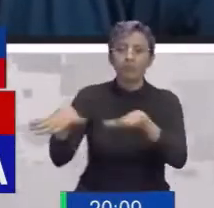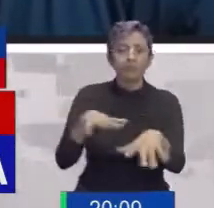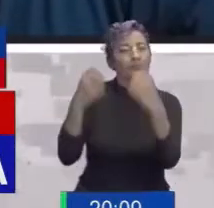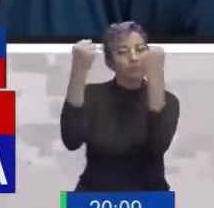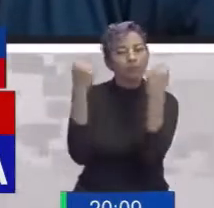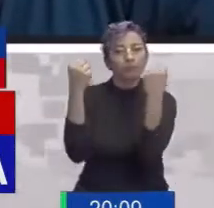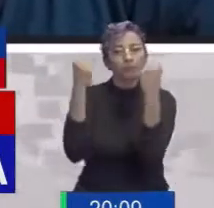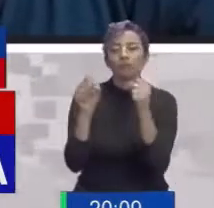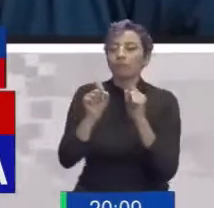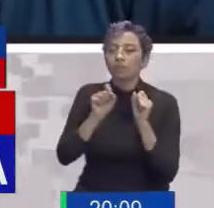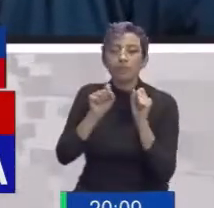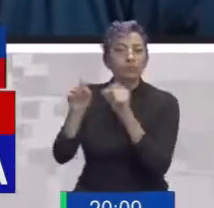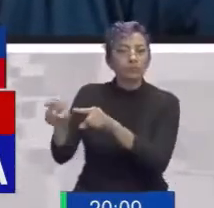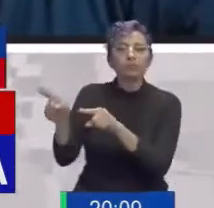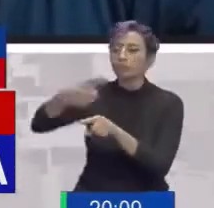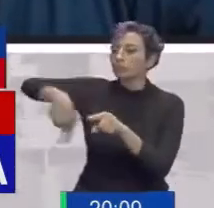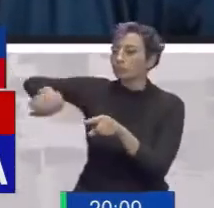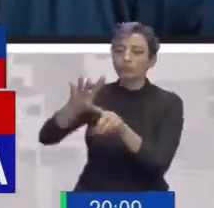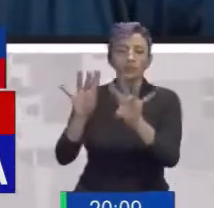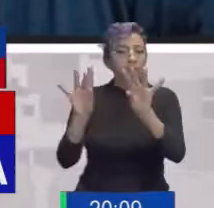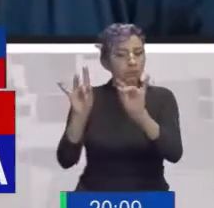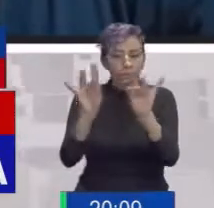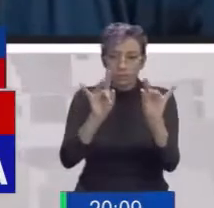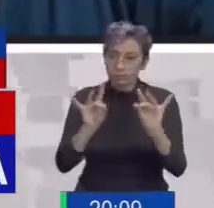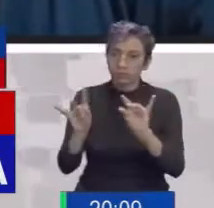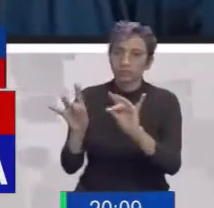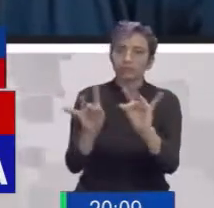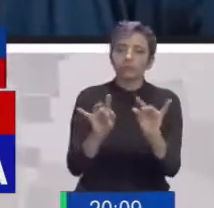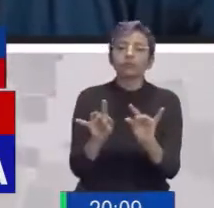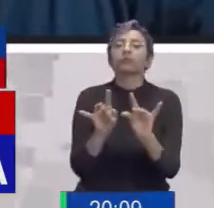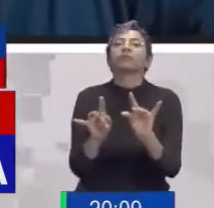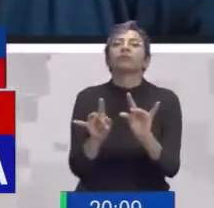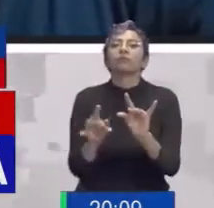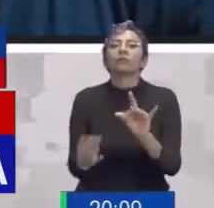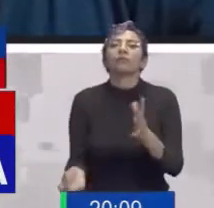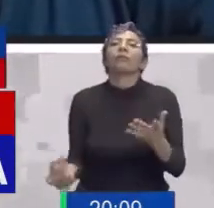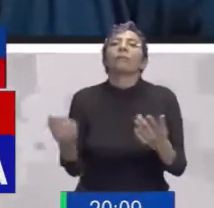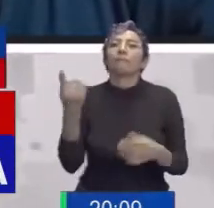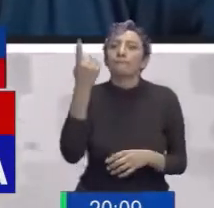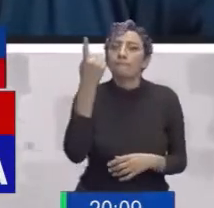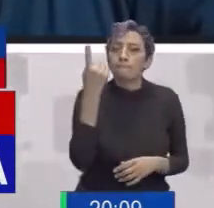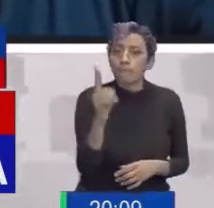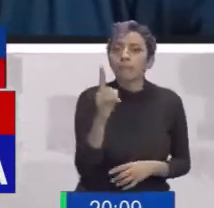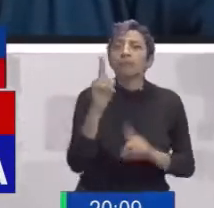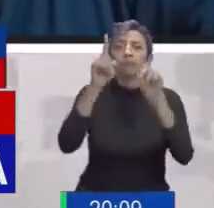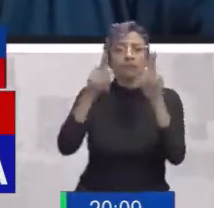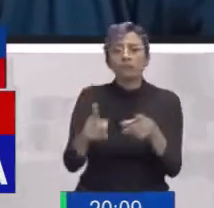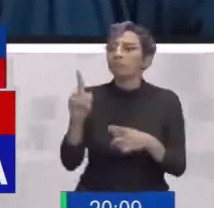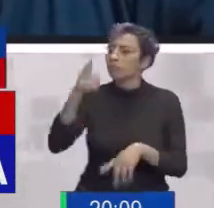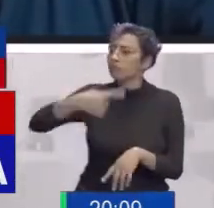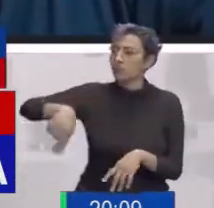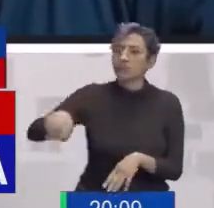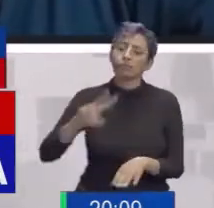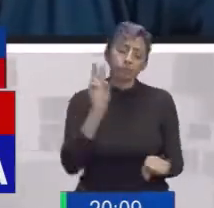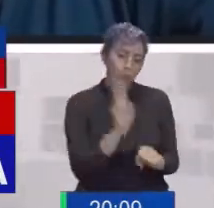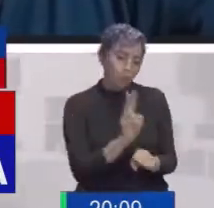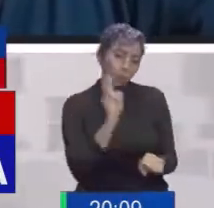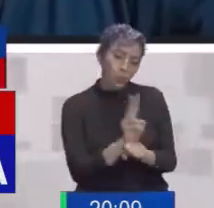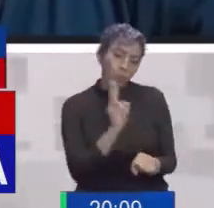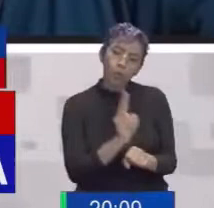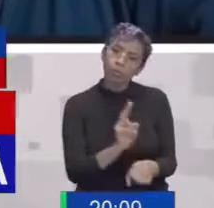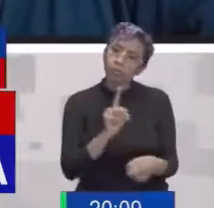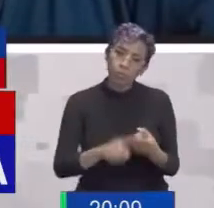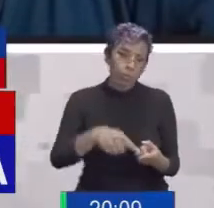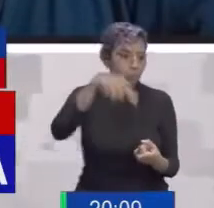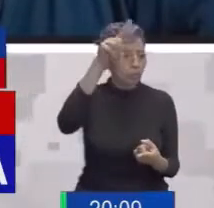cada uno hacen que las dificultades sean distintas, pero quedás totalmente abocado al cuidado de tu hijo. Son 24 horas